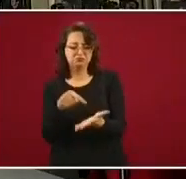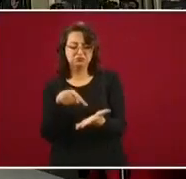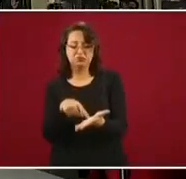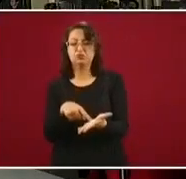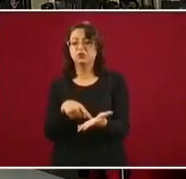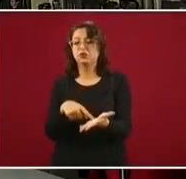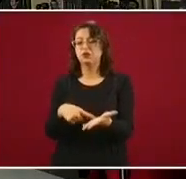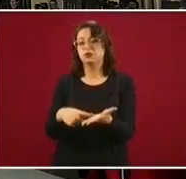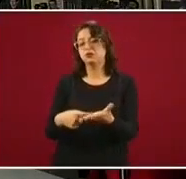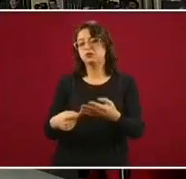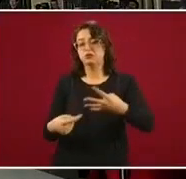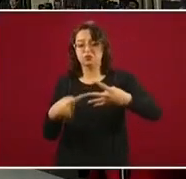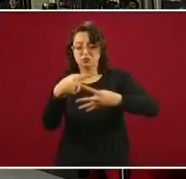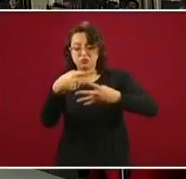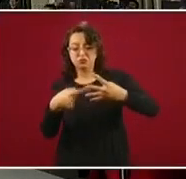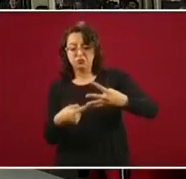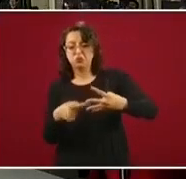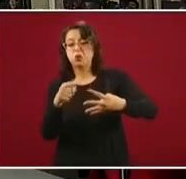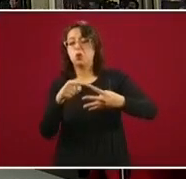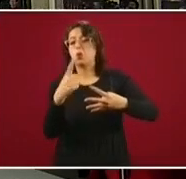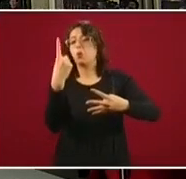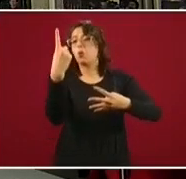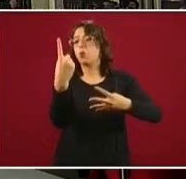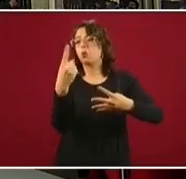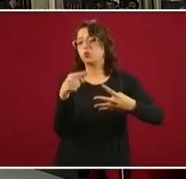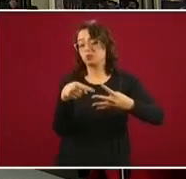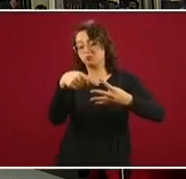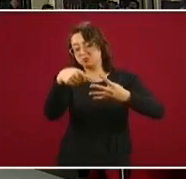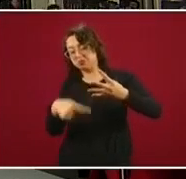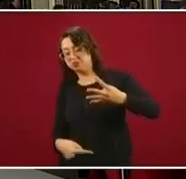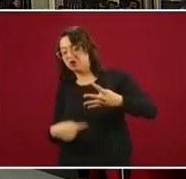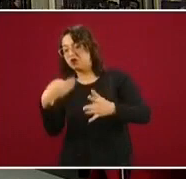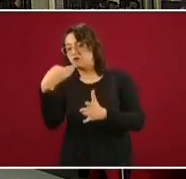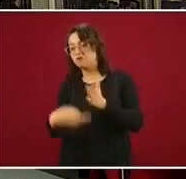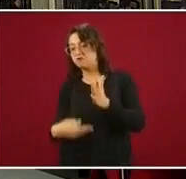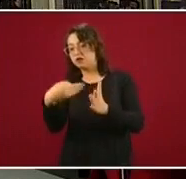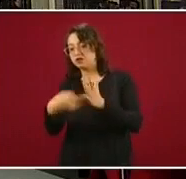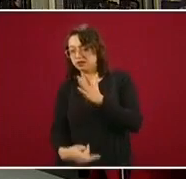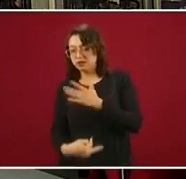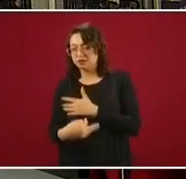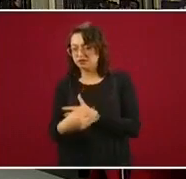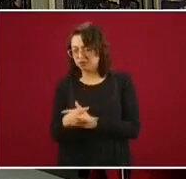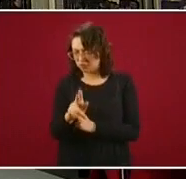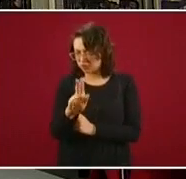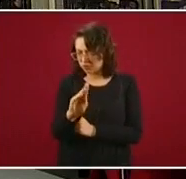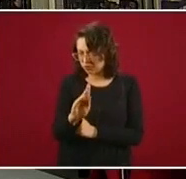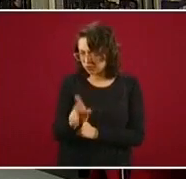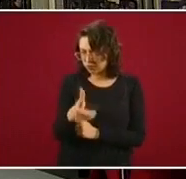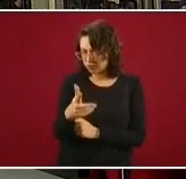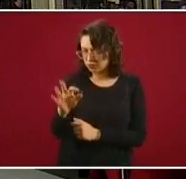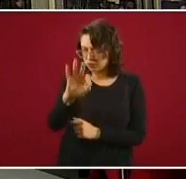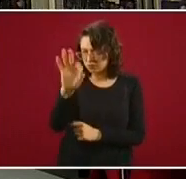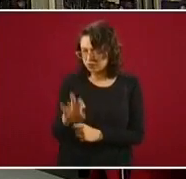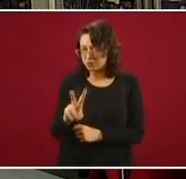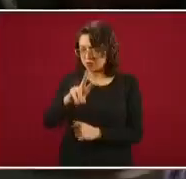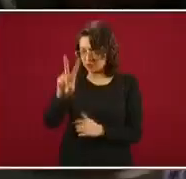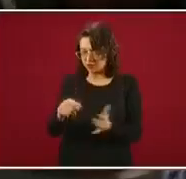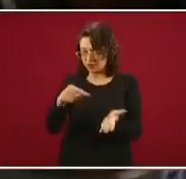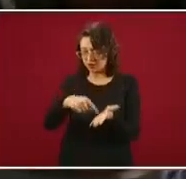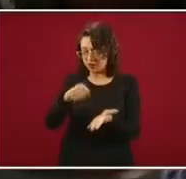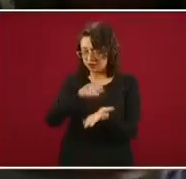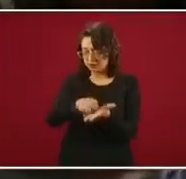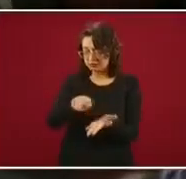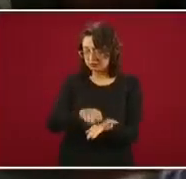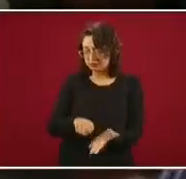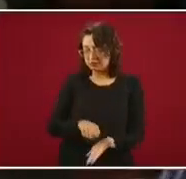de un medicamento hasta cuatro. ¿Estamos hablando del 98% realmente de toda la receta que se le está dando